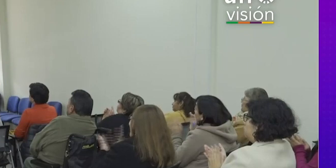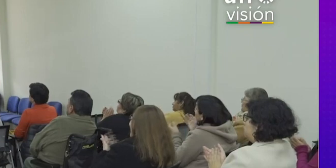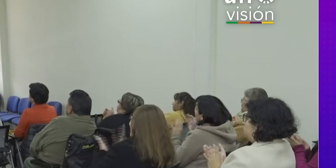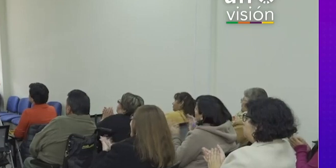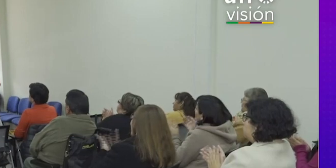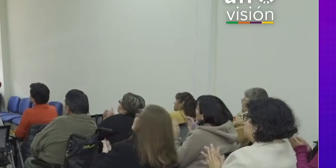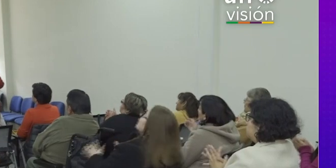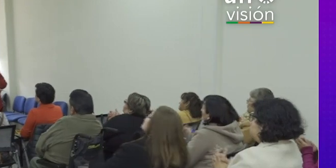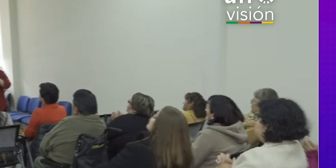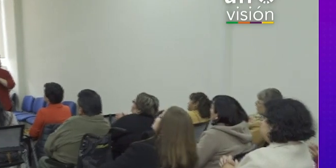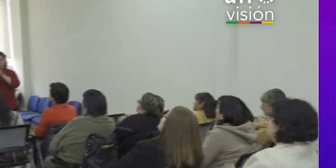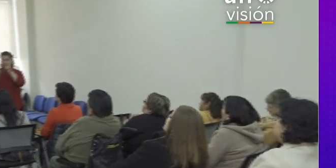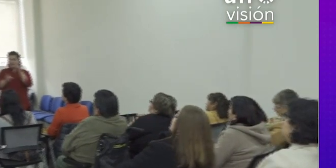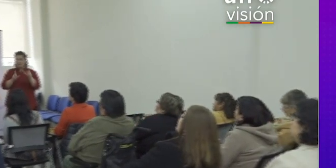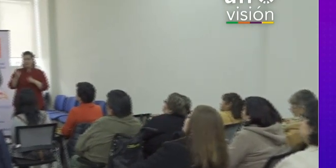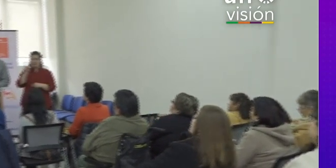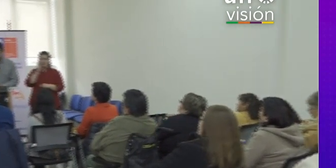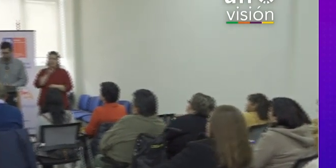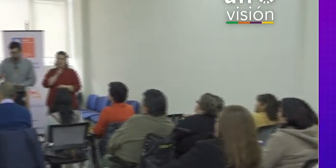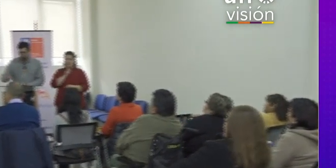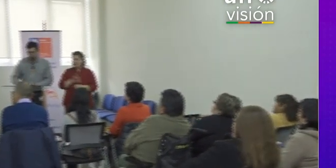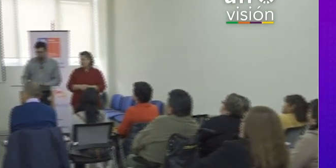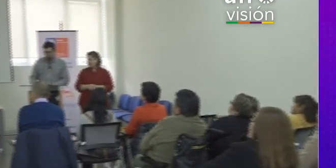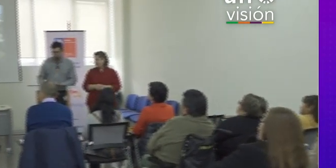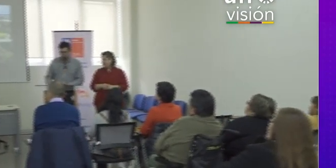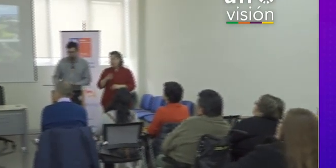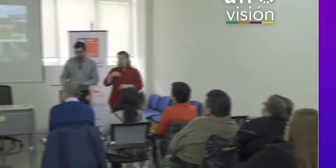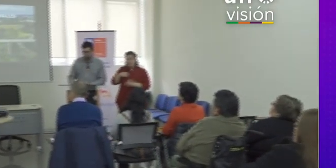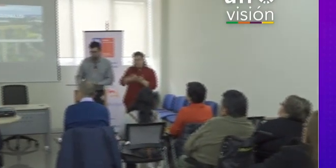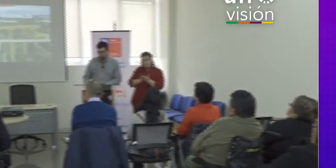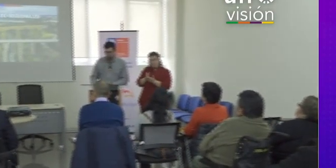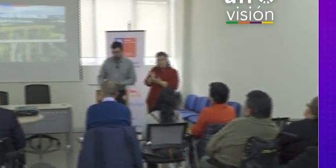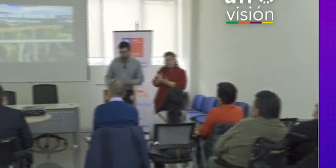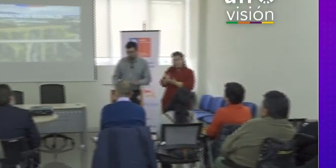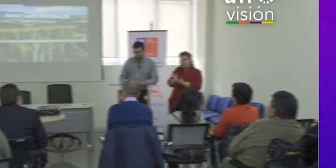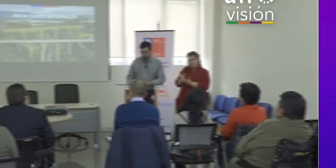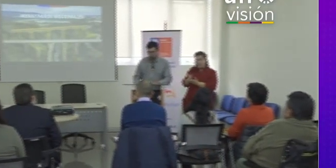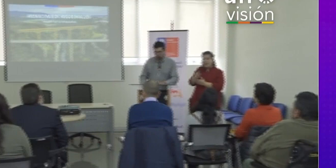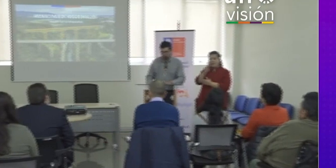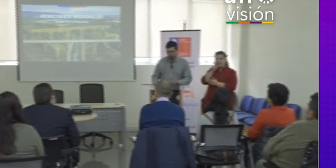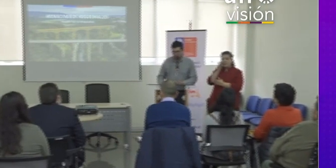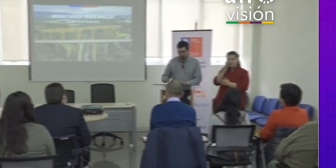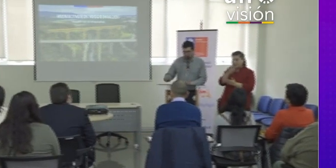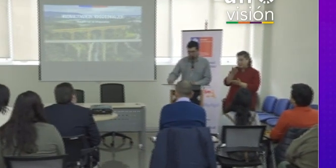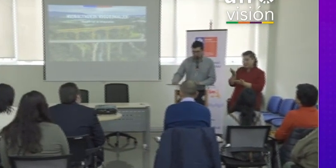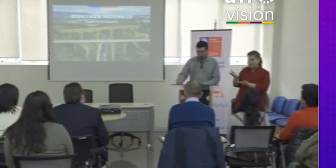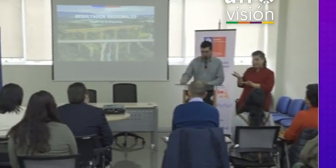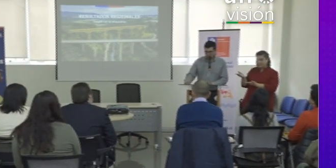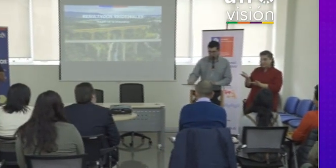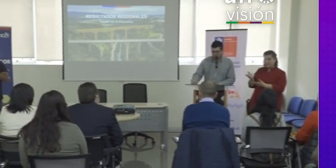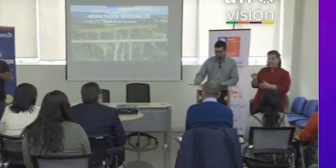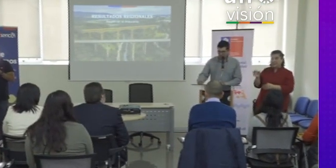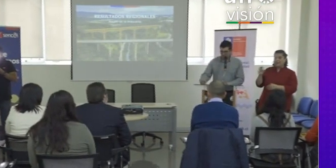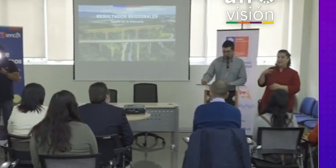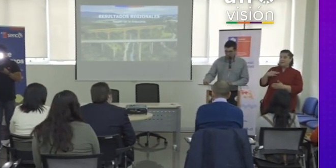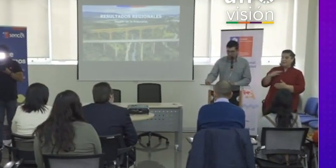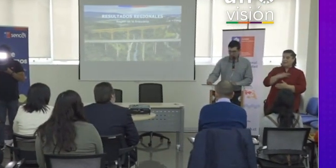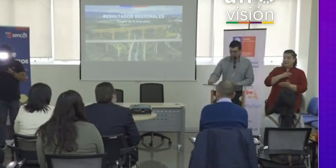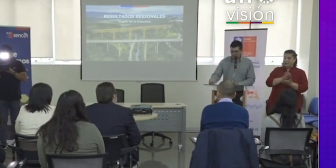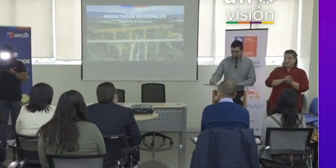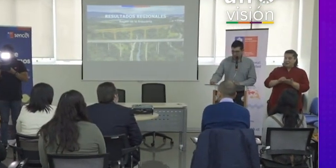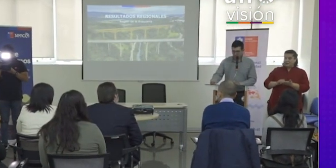Sí, es súper importante el asistencialismo, pero también ejercer derechos. En el caso, por ejemplo, de los